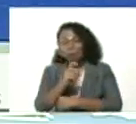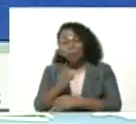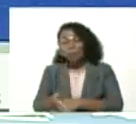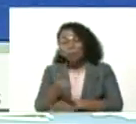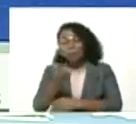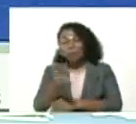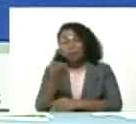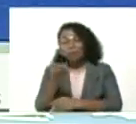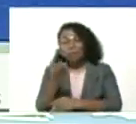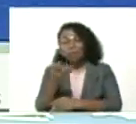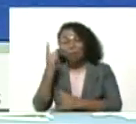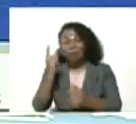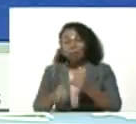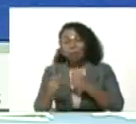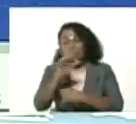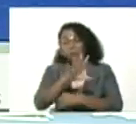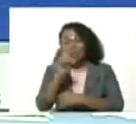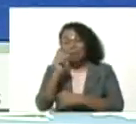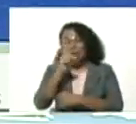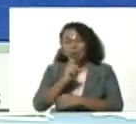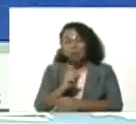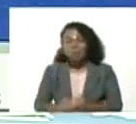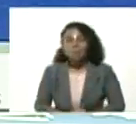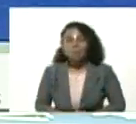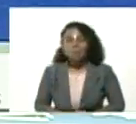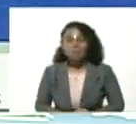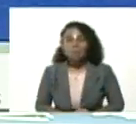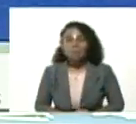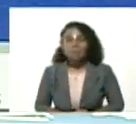particularmente en los últimos 50 años?